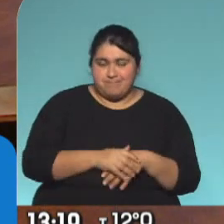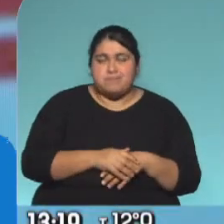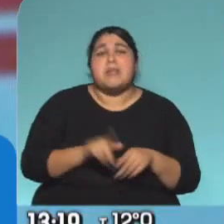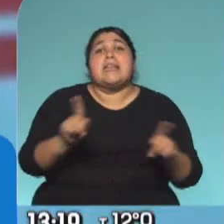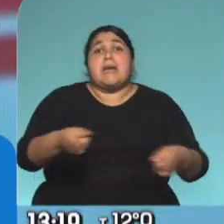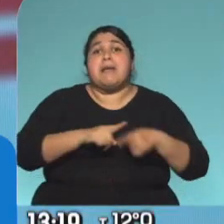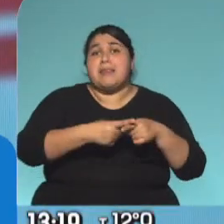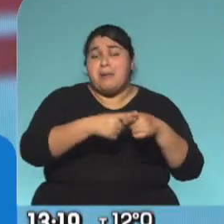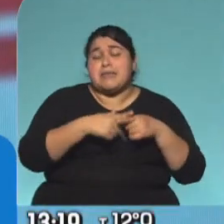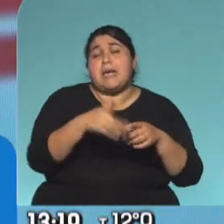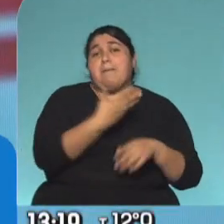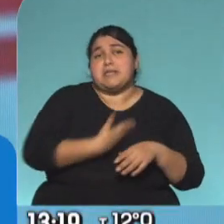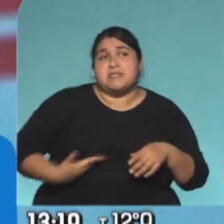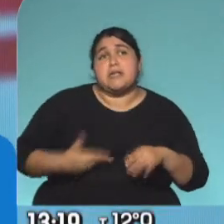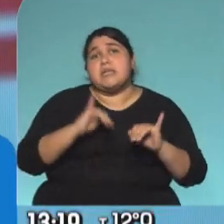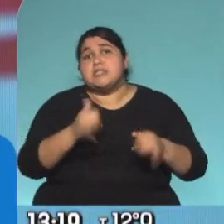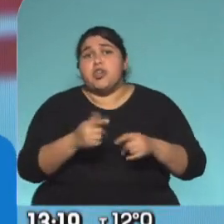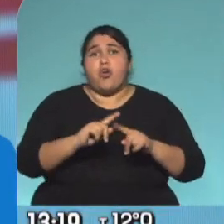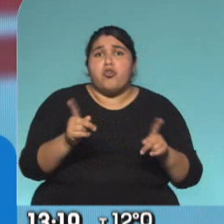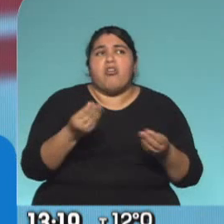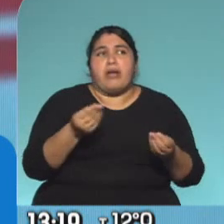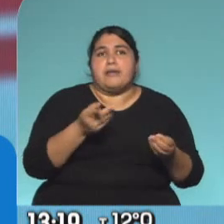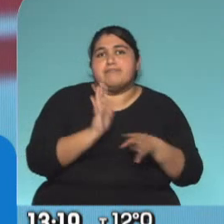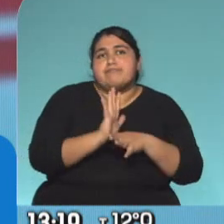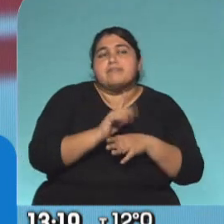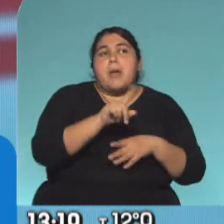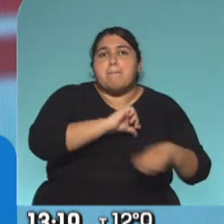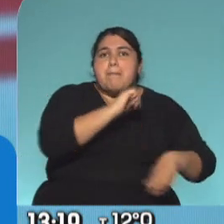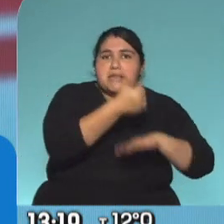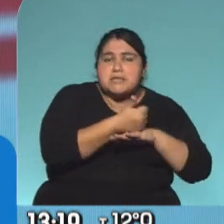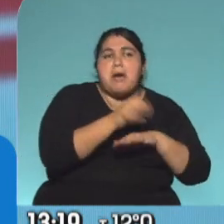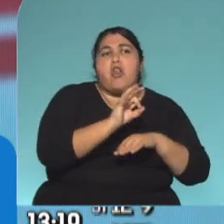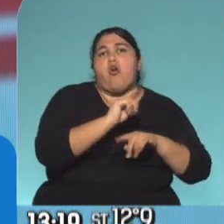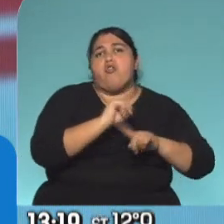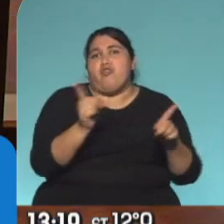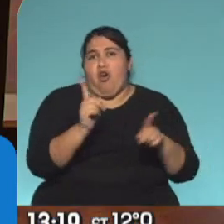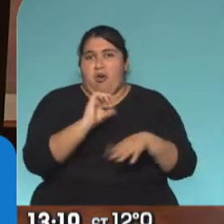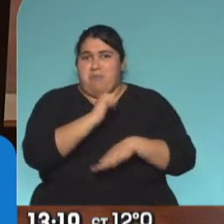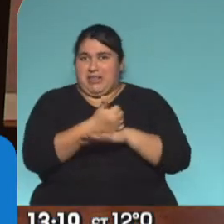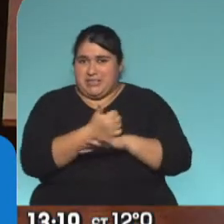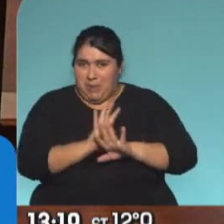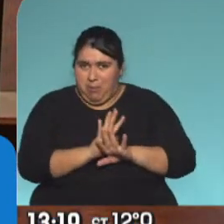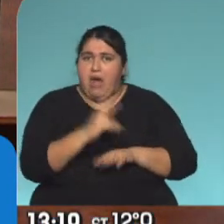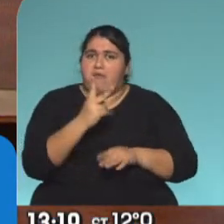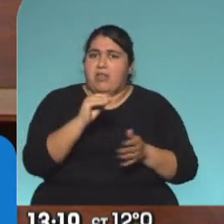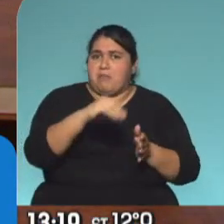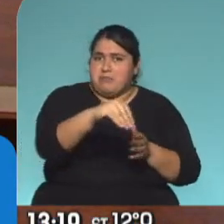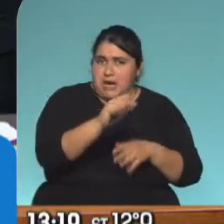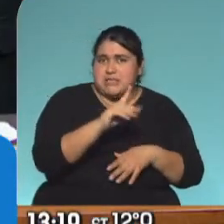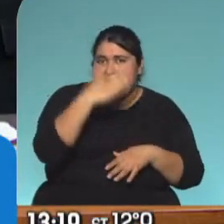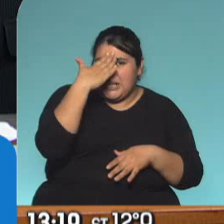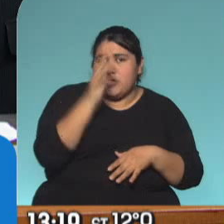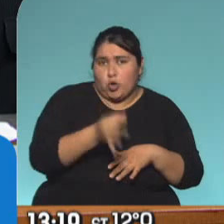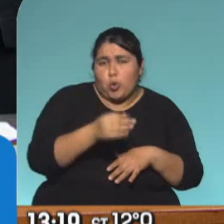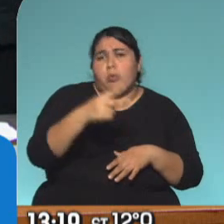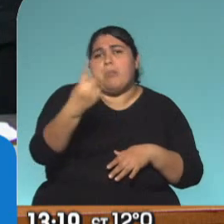si efectivamente esto le va a convenir o no a Trump el hecho de participar o dejar de participar. Claro, porque hay dos debates más que no se sabe si se van a hacer. El 15 de octubre y el